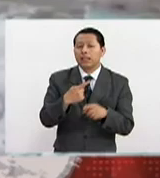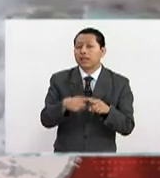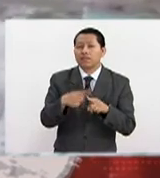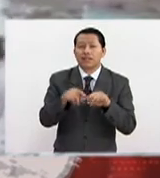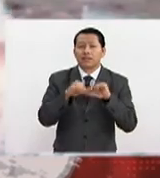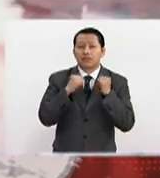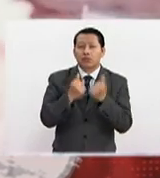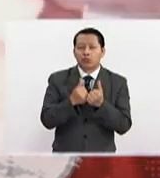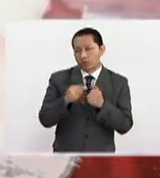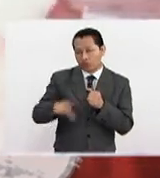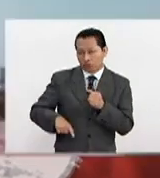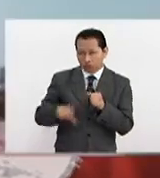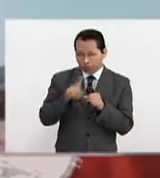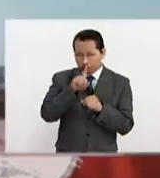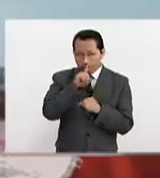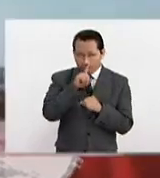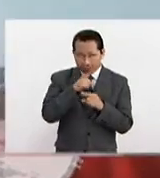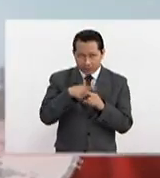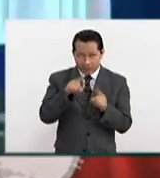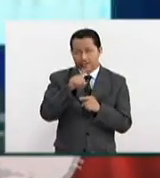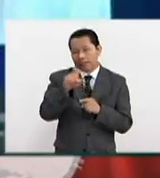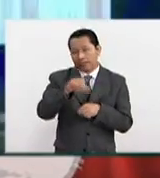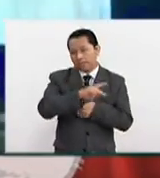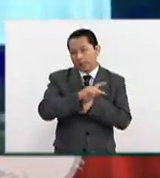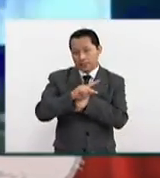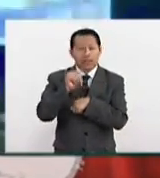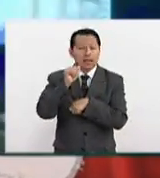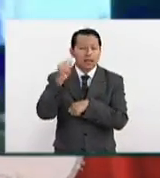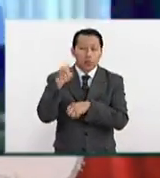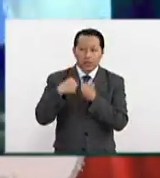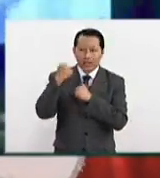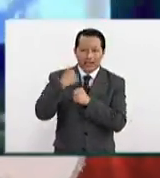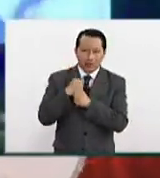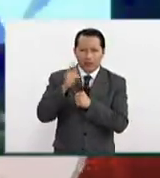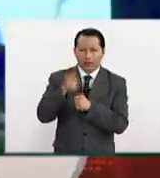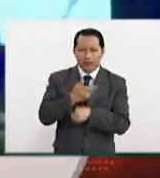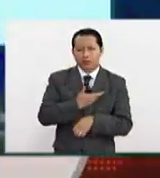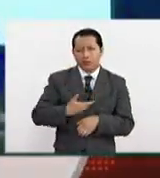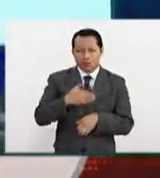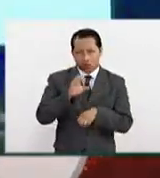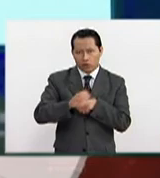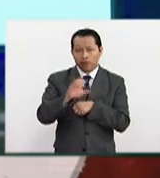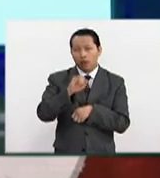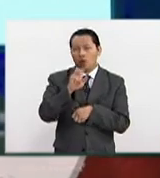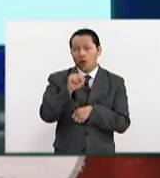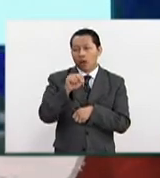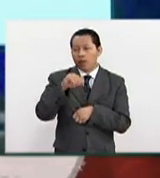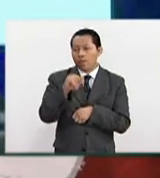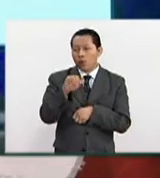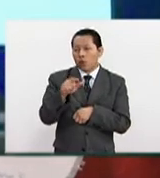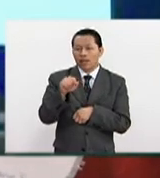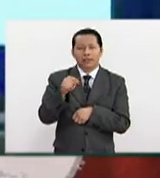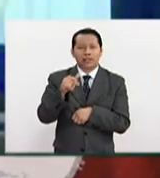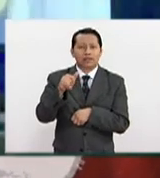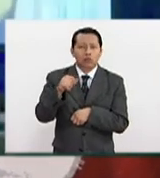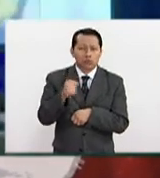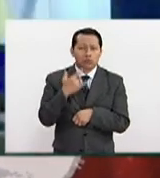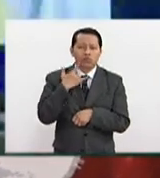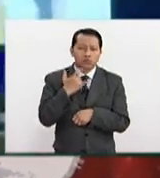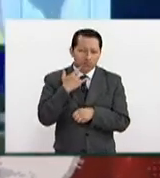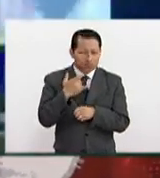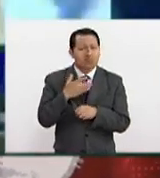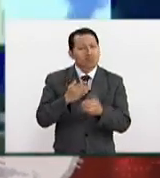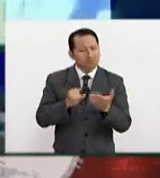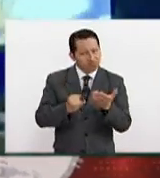organizaciones no gubernamentales de 100 países. El año pasado el Nobel de la Paz fue otorgado al presidente de Colombia, Juan Manuel Santos, por sus esfuerzos decididos, así lo dijo